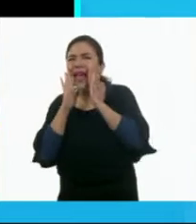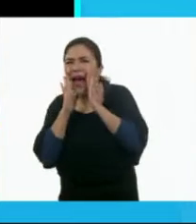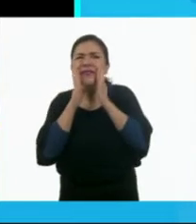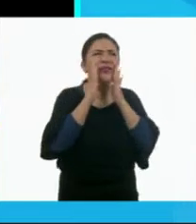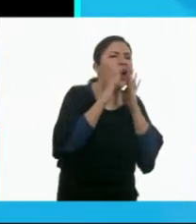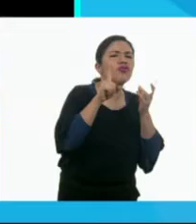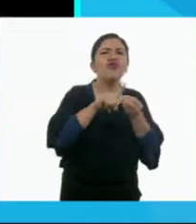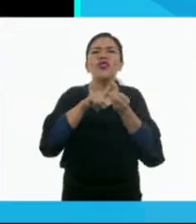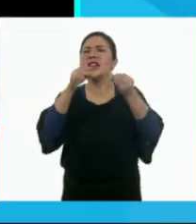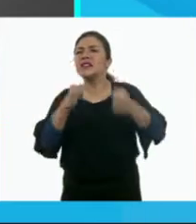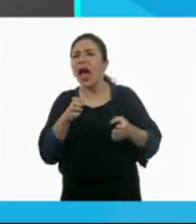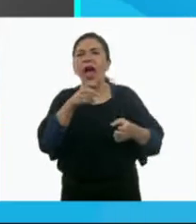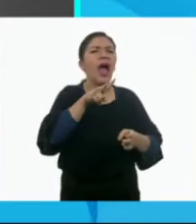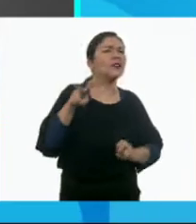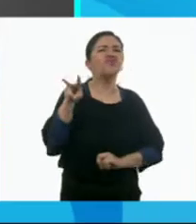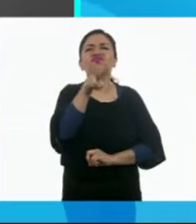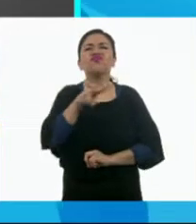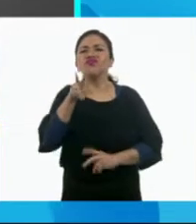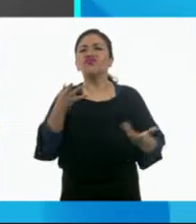¡Staff! ¿Dónde estás?